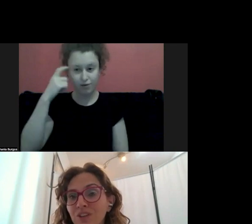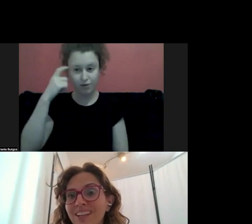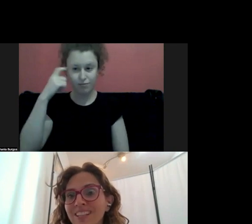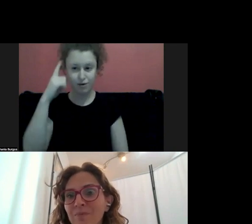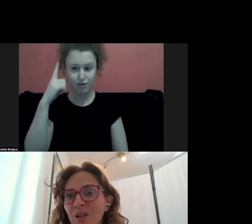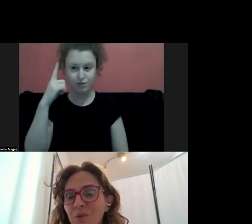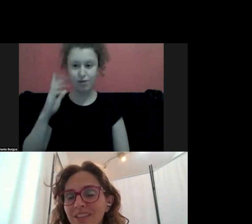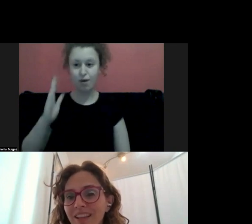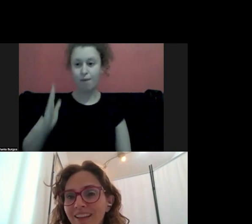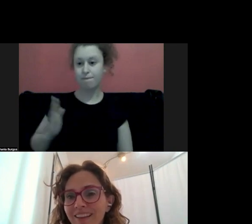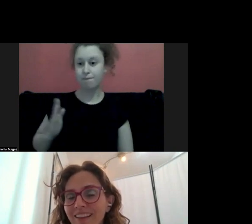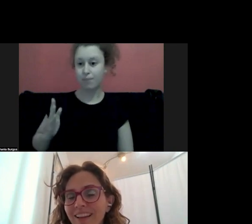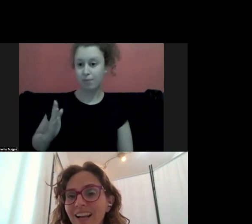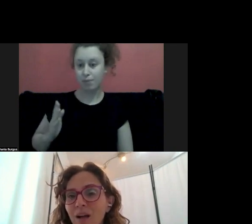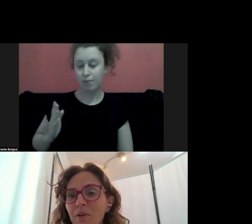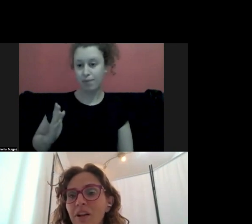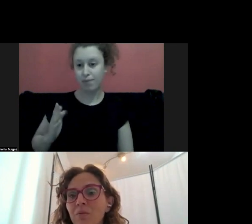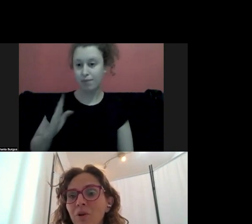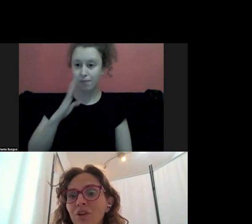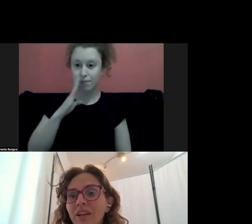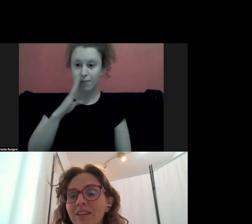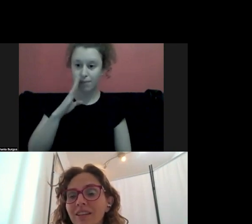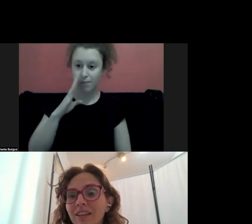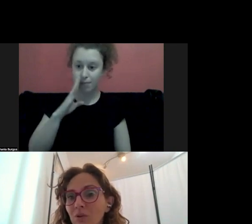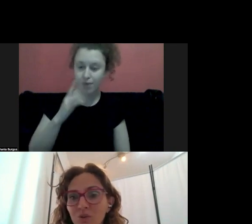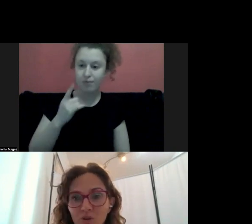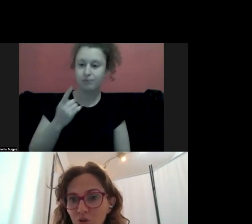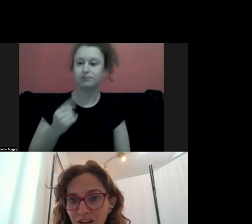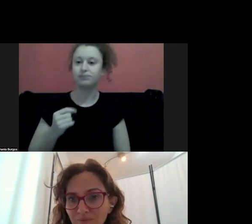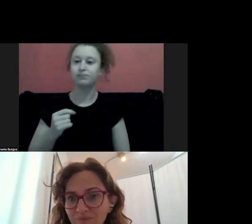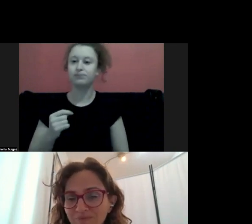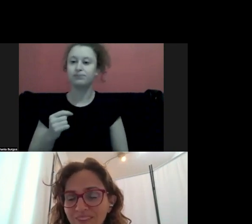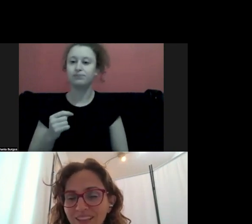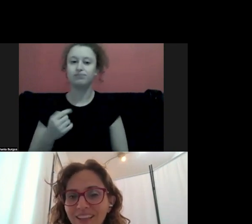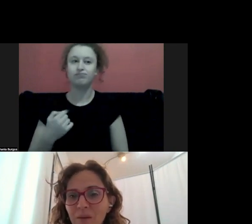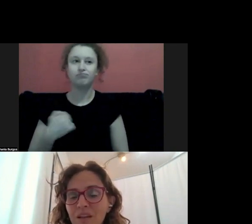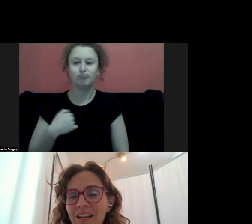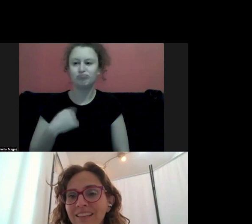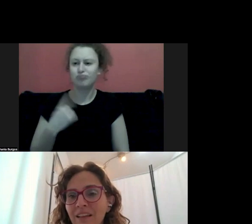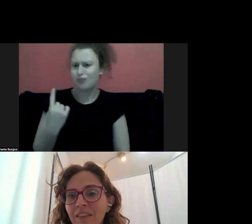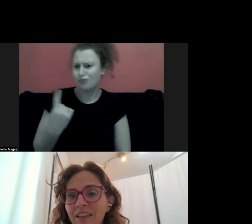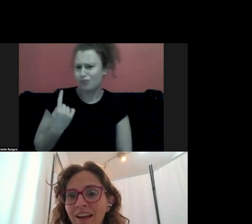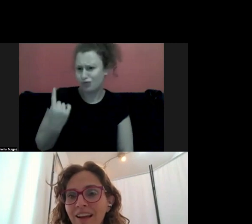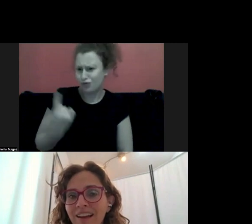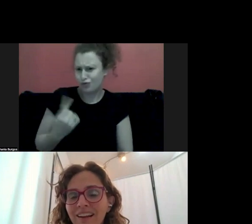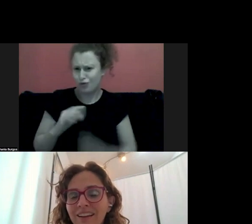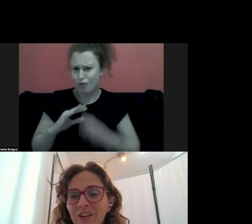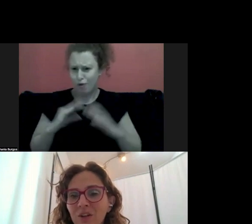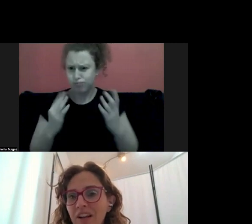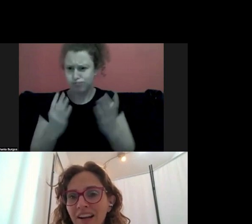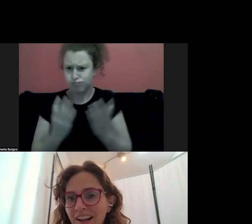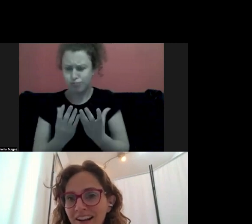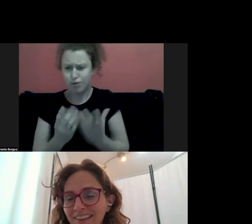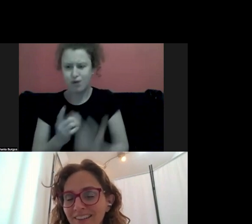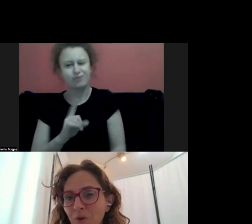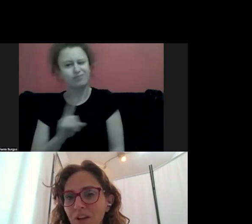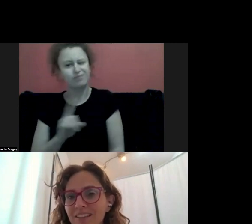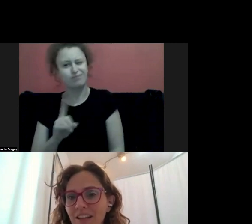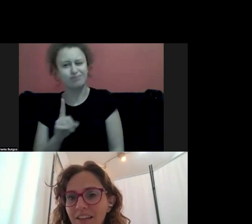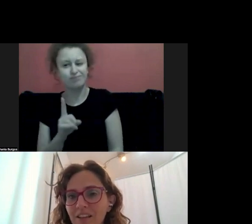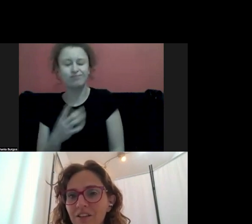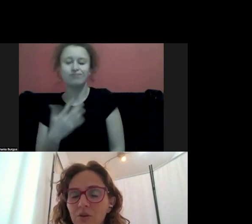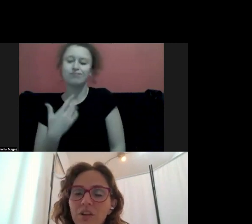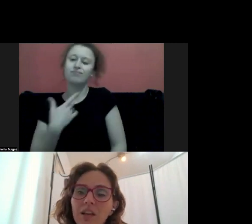las cosas de las que me di cuenta al abrir el blog es de que no estoy sola, que mi lactancia no era rara, no